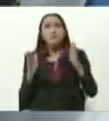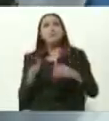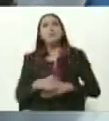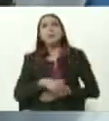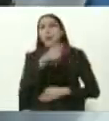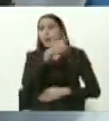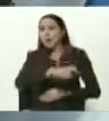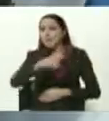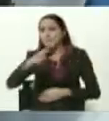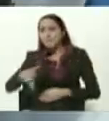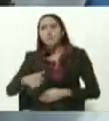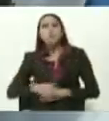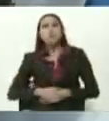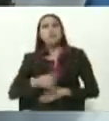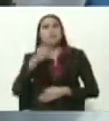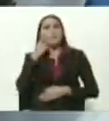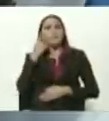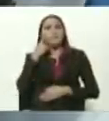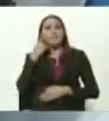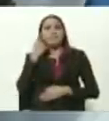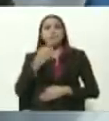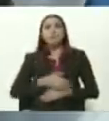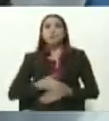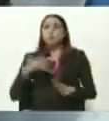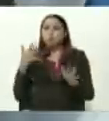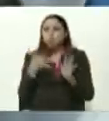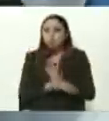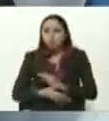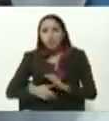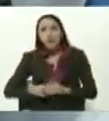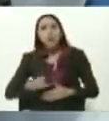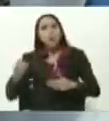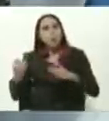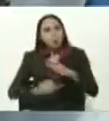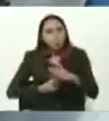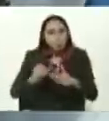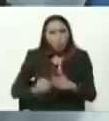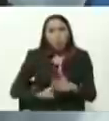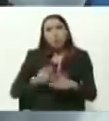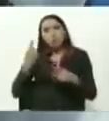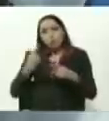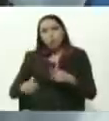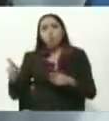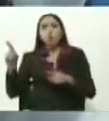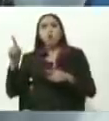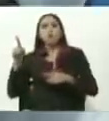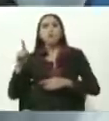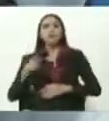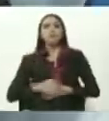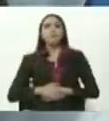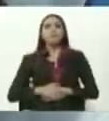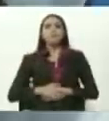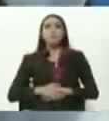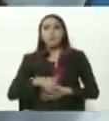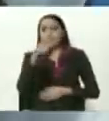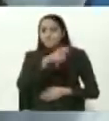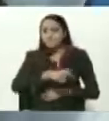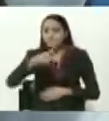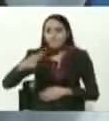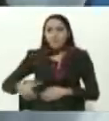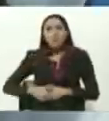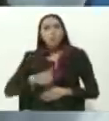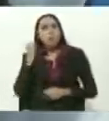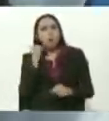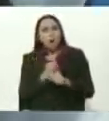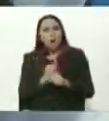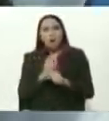considere, revise, si es una instancia multilateral, como ocurre con funcionarios de la Alta